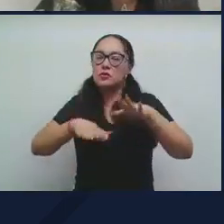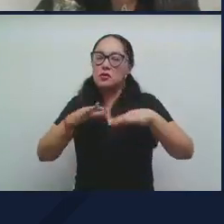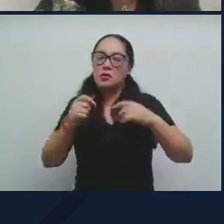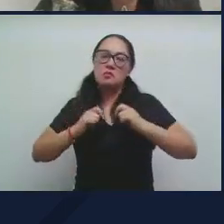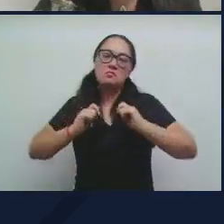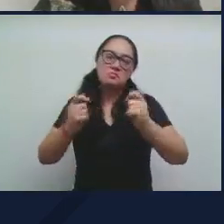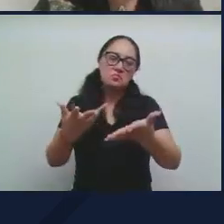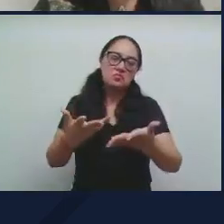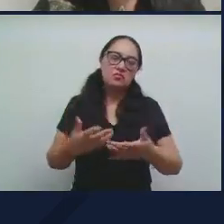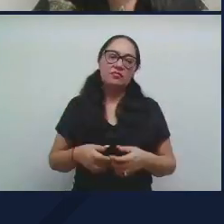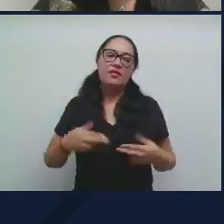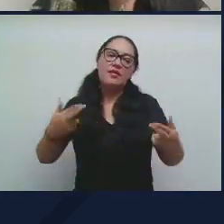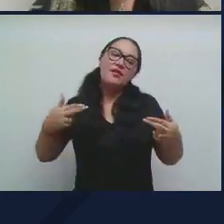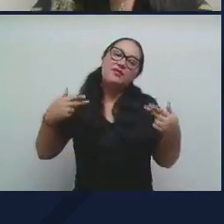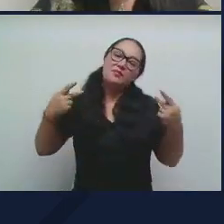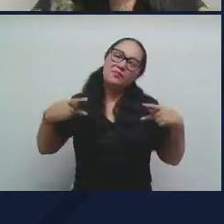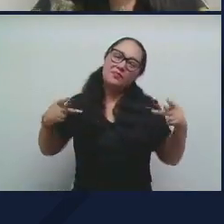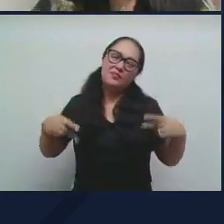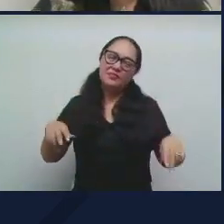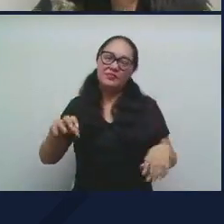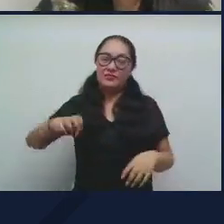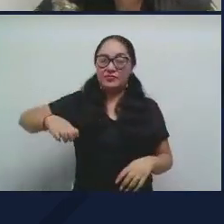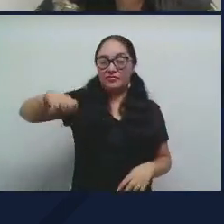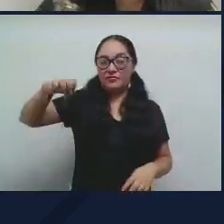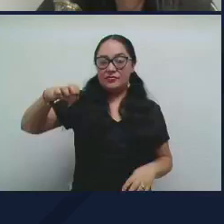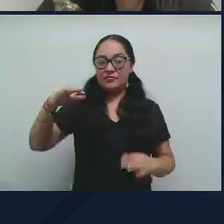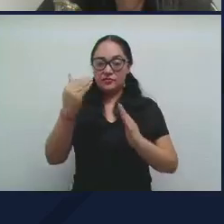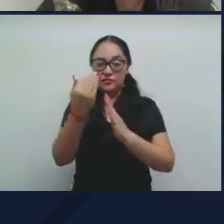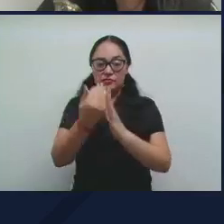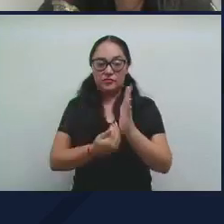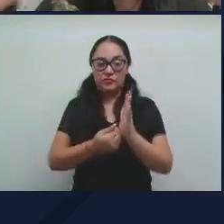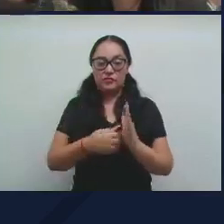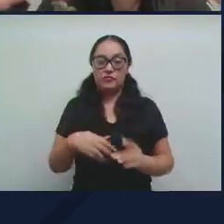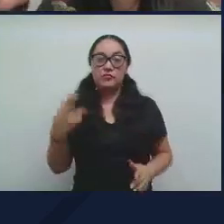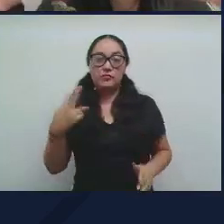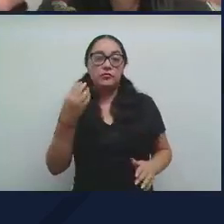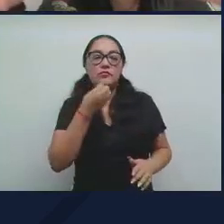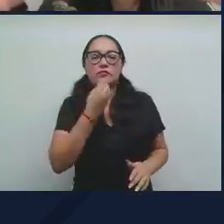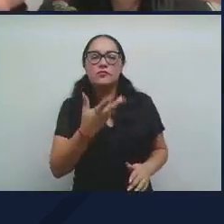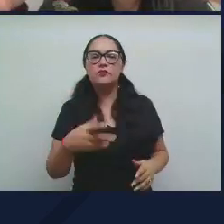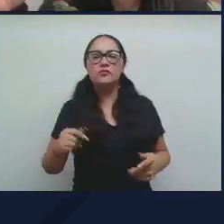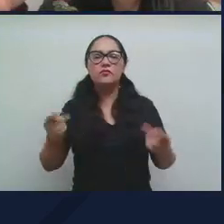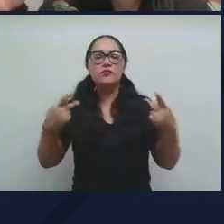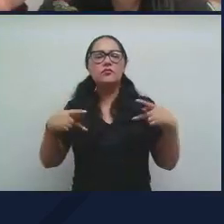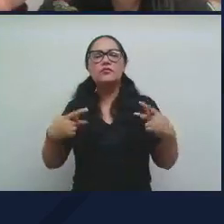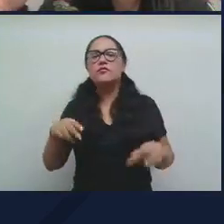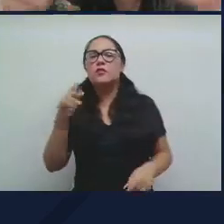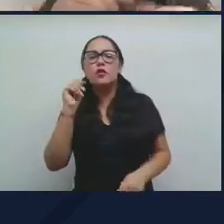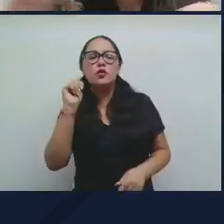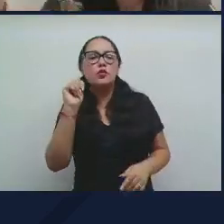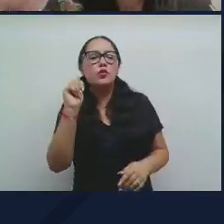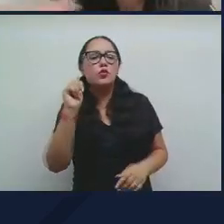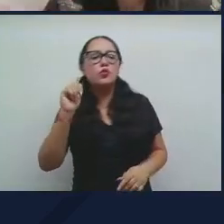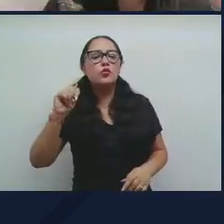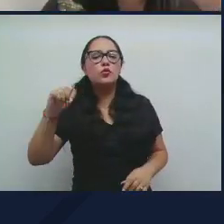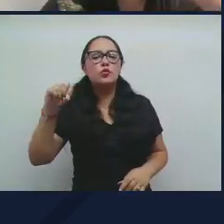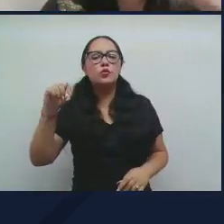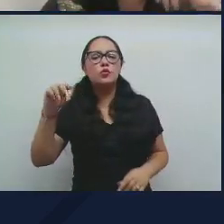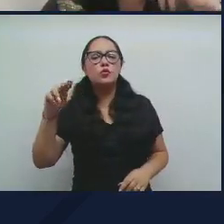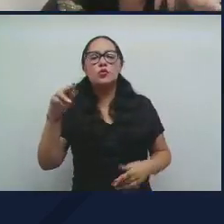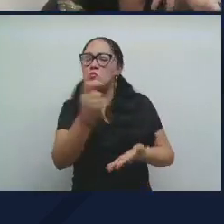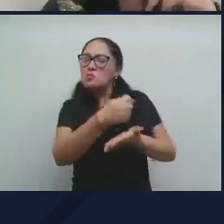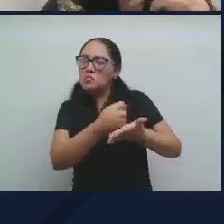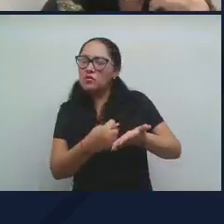que nombrar una persona tutora. ¿Cómo redactar un testamento? ¿Hay algún formato especial para redactar un testamento o puede ser un